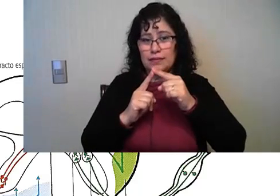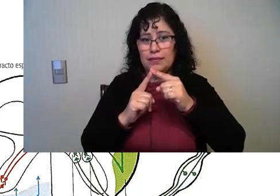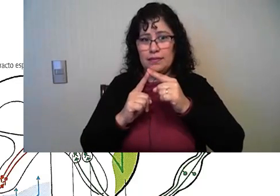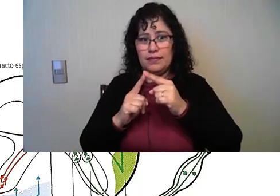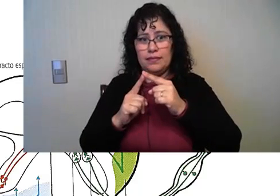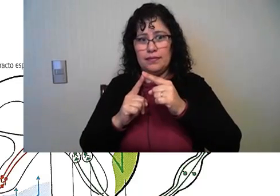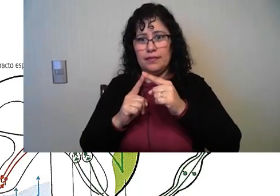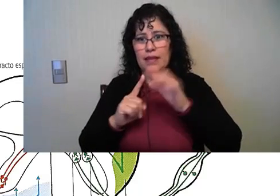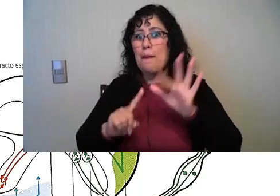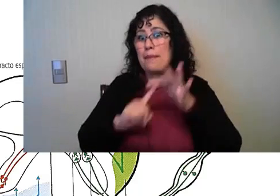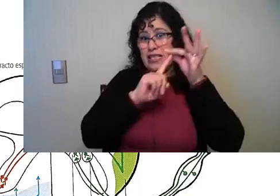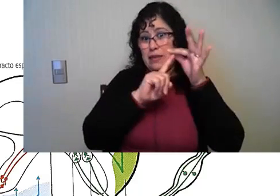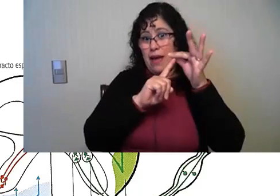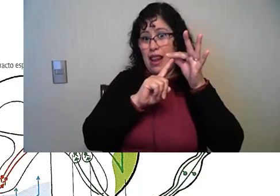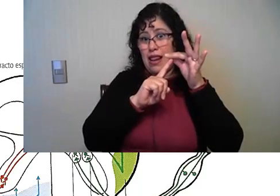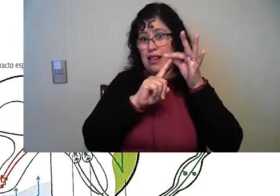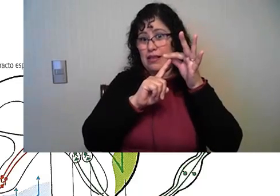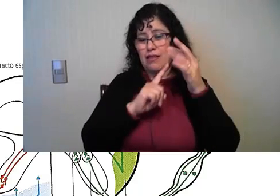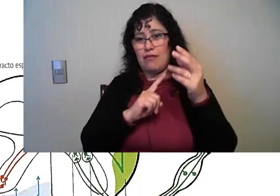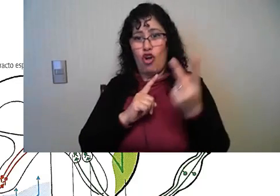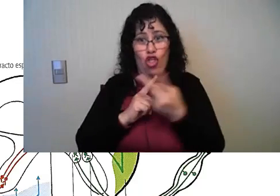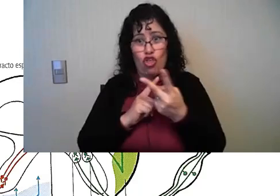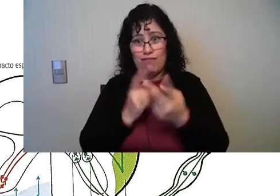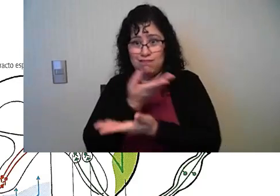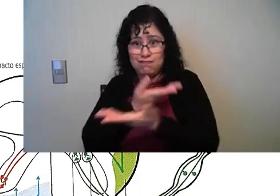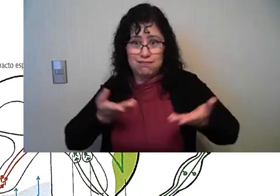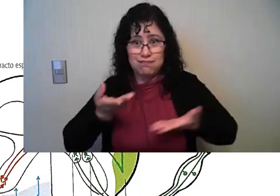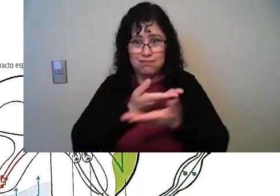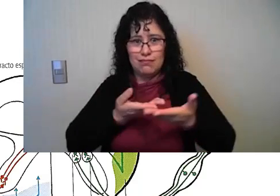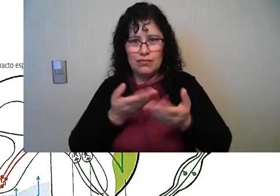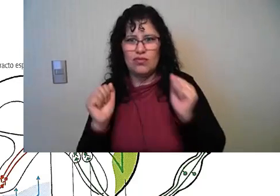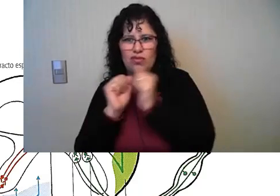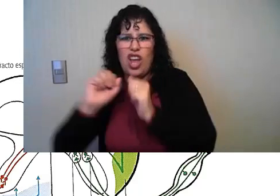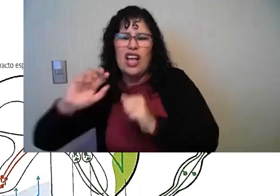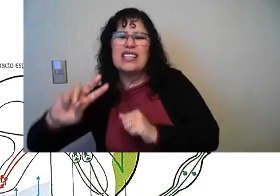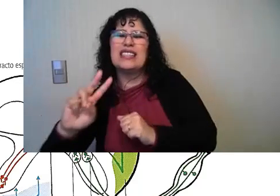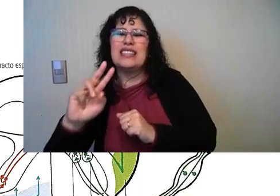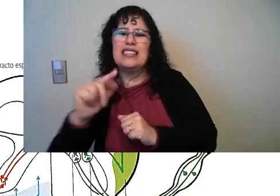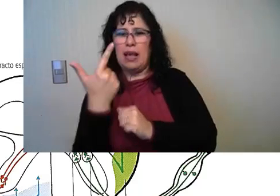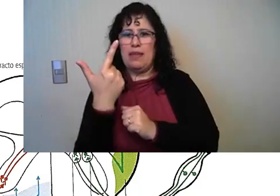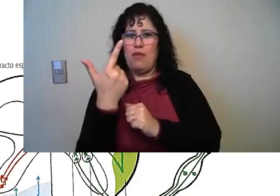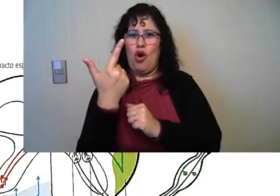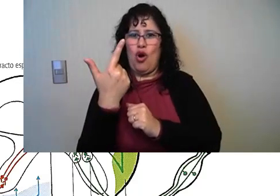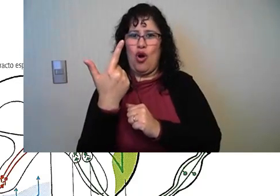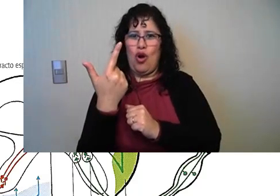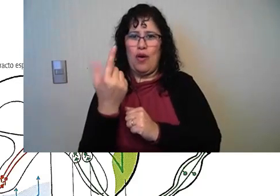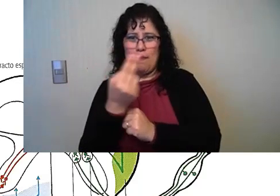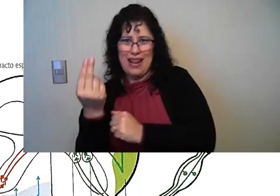el principal, y se comparten con el séptimo, con el